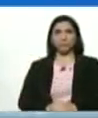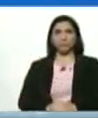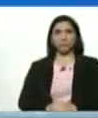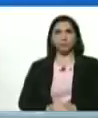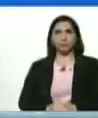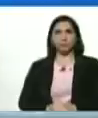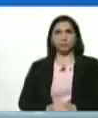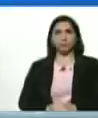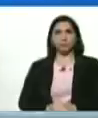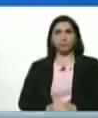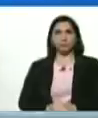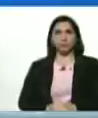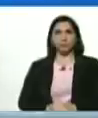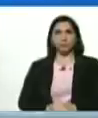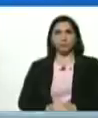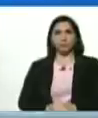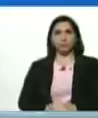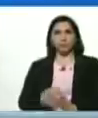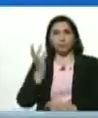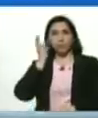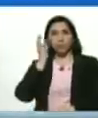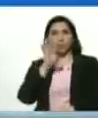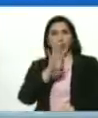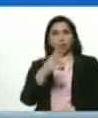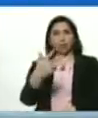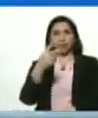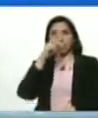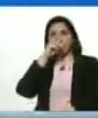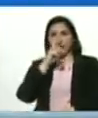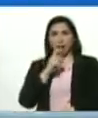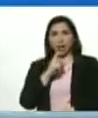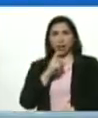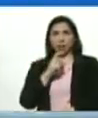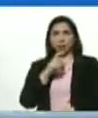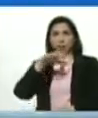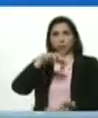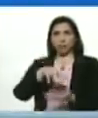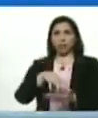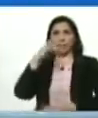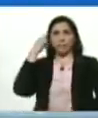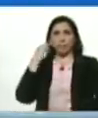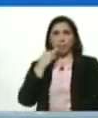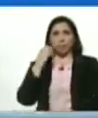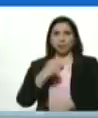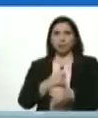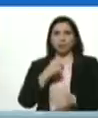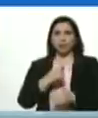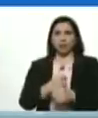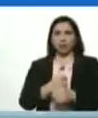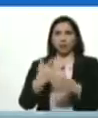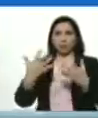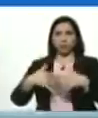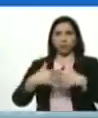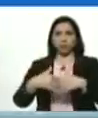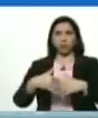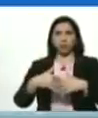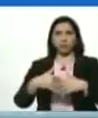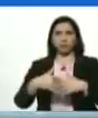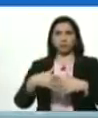los ocho casos una mujer de 43 años natural del estado bolívar trabajadora de corpolec